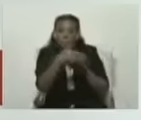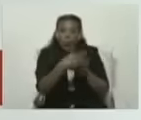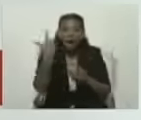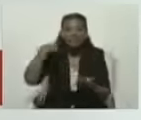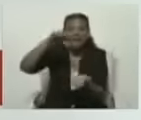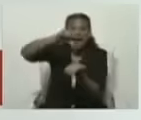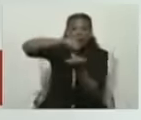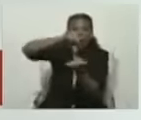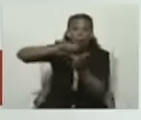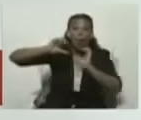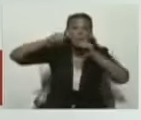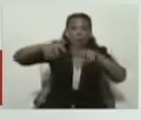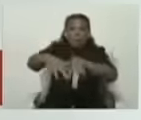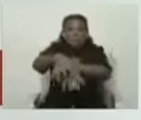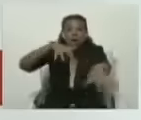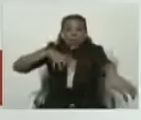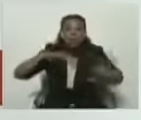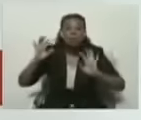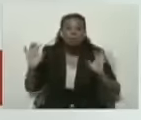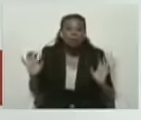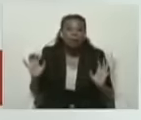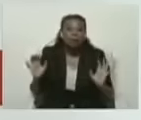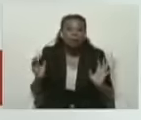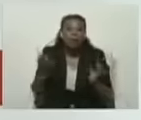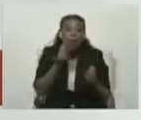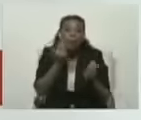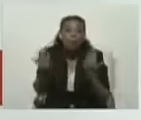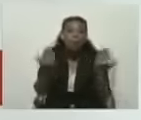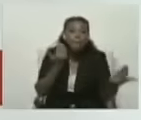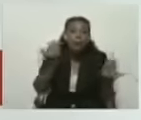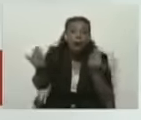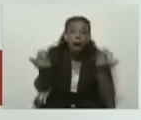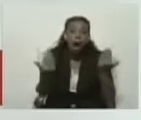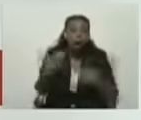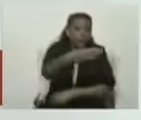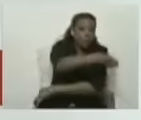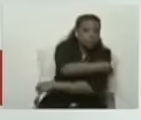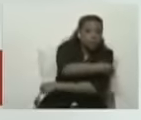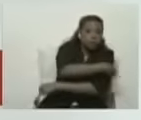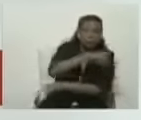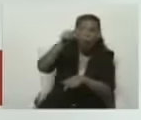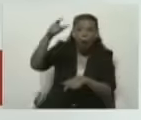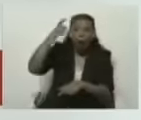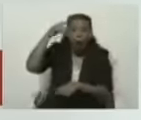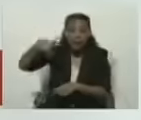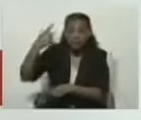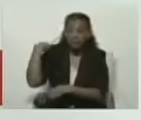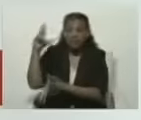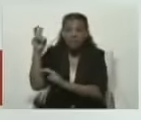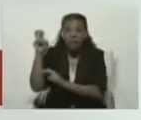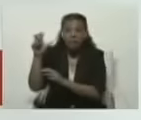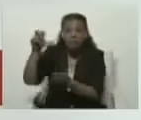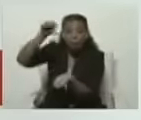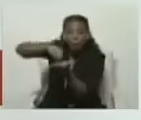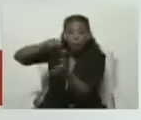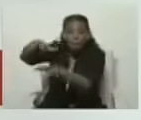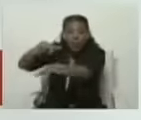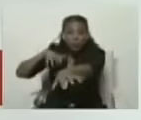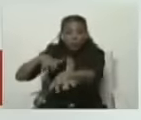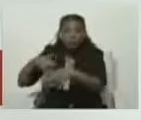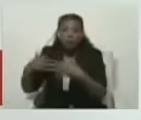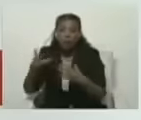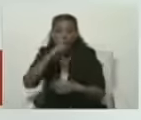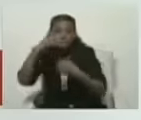Coro. Yo no sé cómo van a hacer para ocultar lo que va a pasar hoy, lo que va a pasar mañana, lo que va a pasar pasado